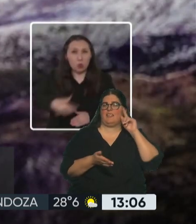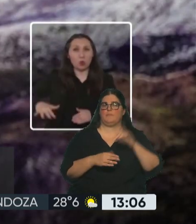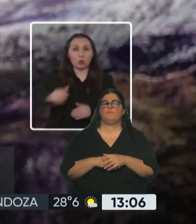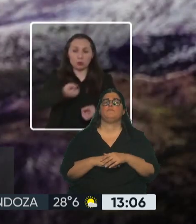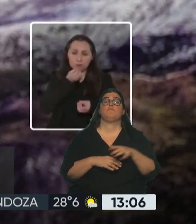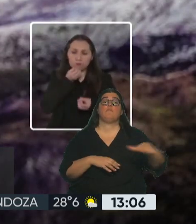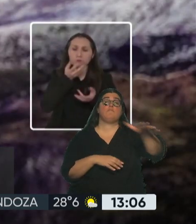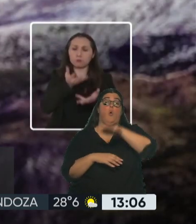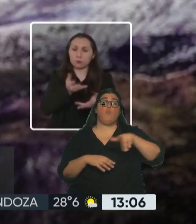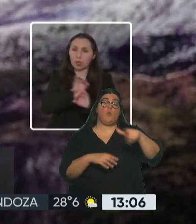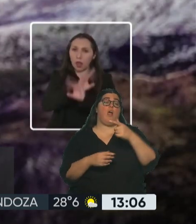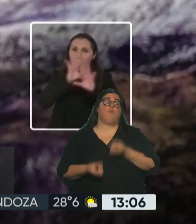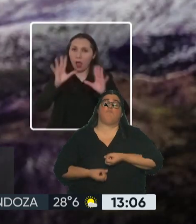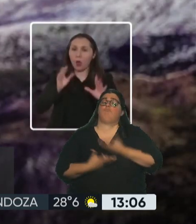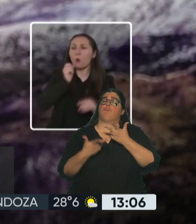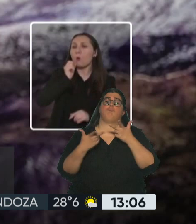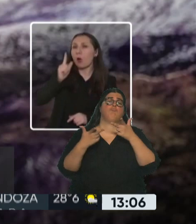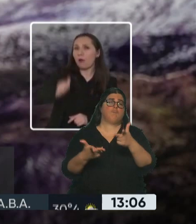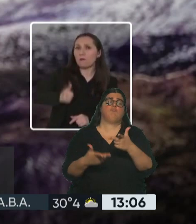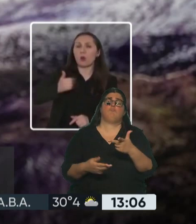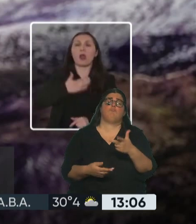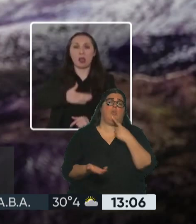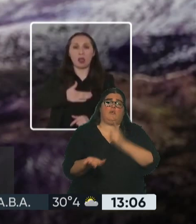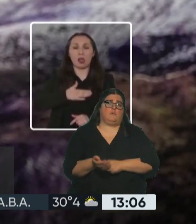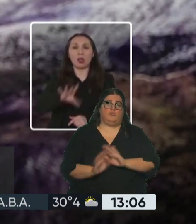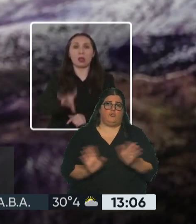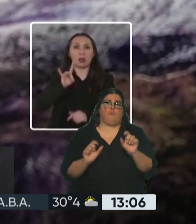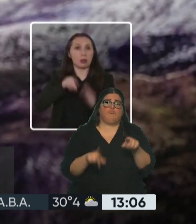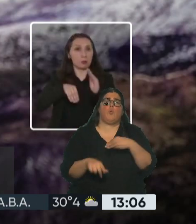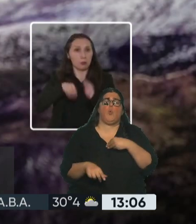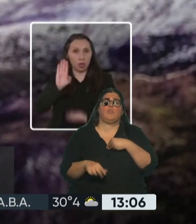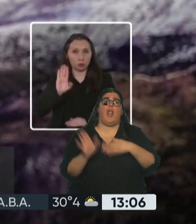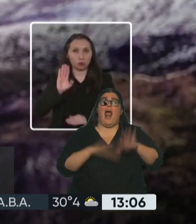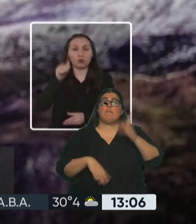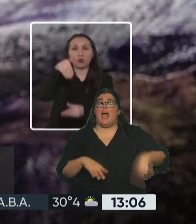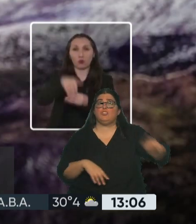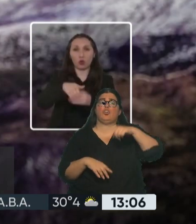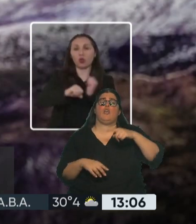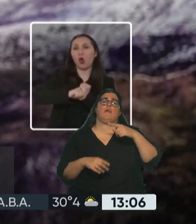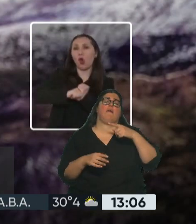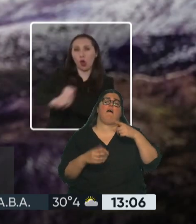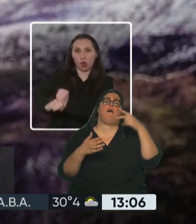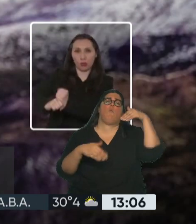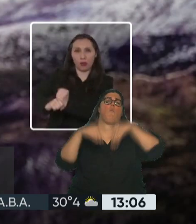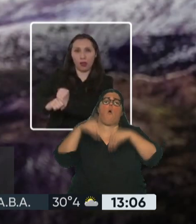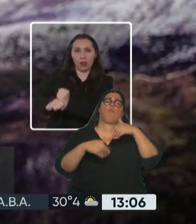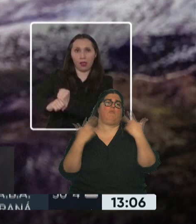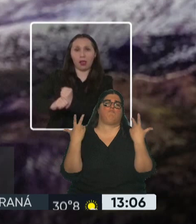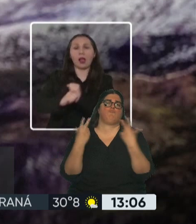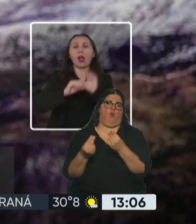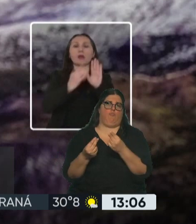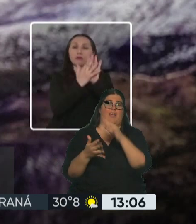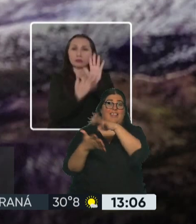ha expresado de manera clara su voluntad y la mayoría ha votado en contra del